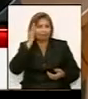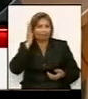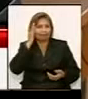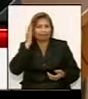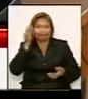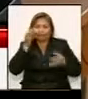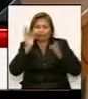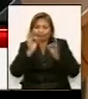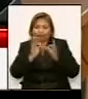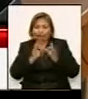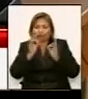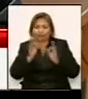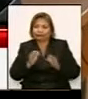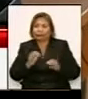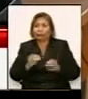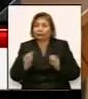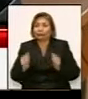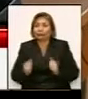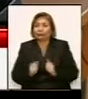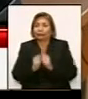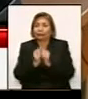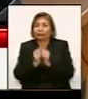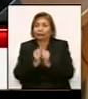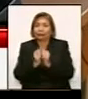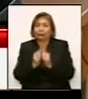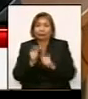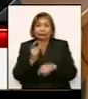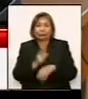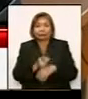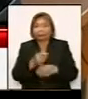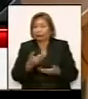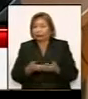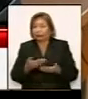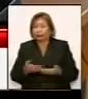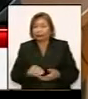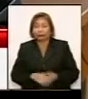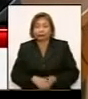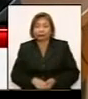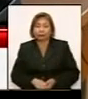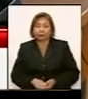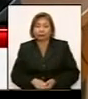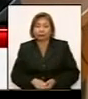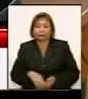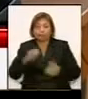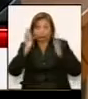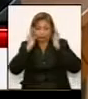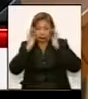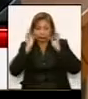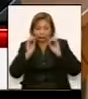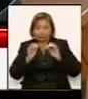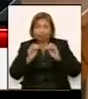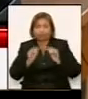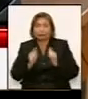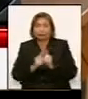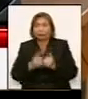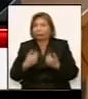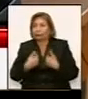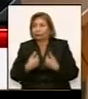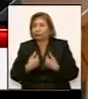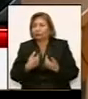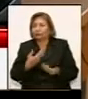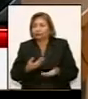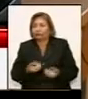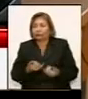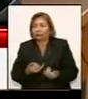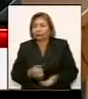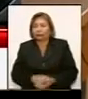más efectivas de acompañamiento y de denuncia entonces esto yo lo presento también como una oportunidad para la conversación que vamos a tener hoy como